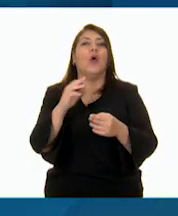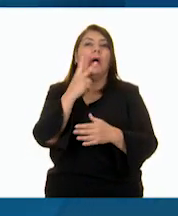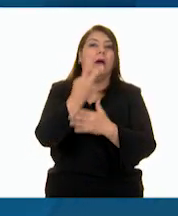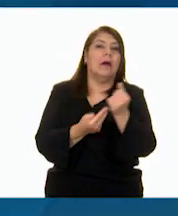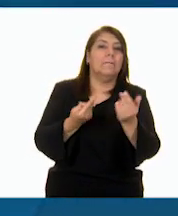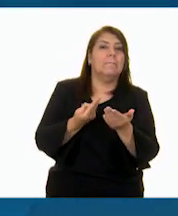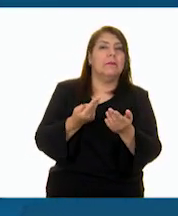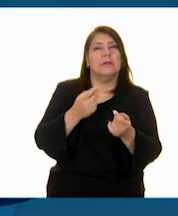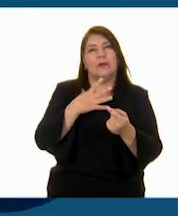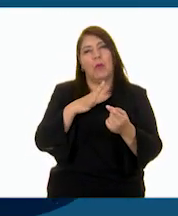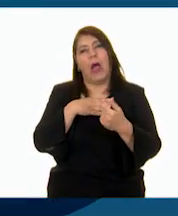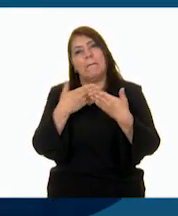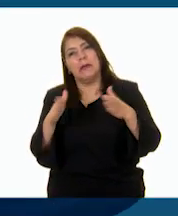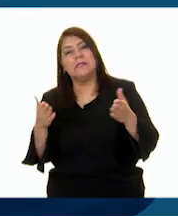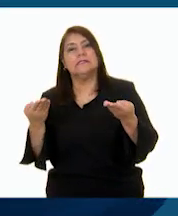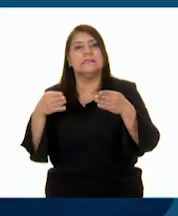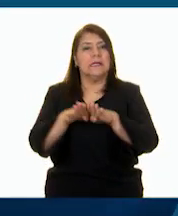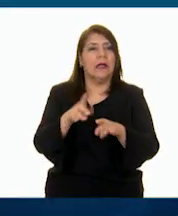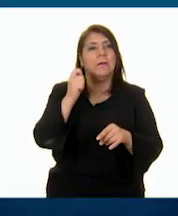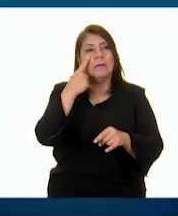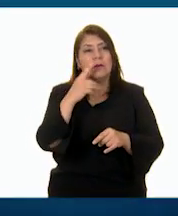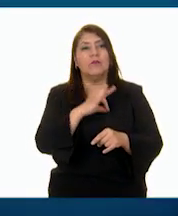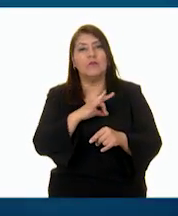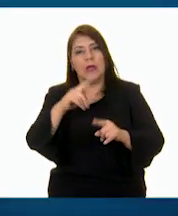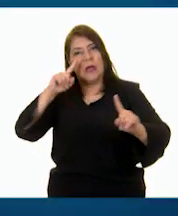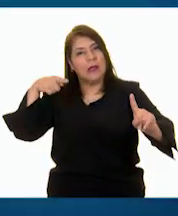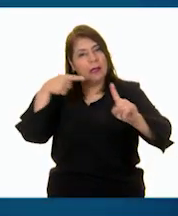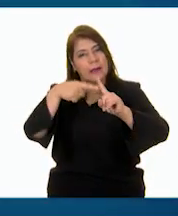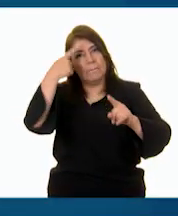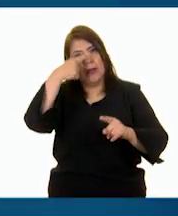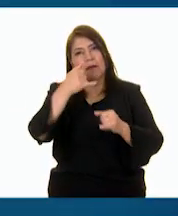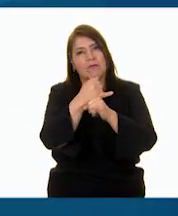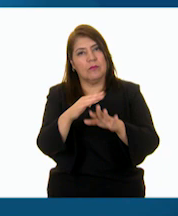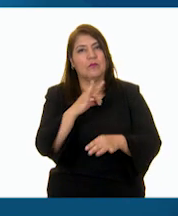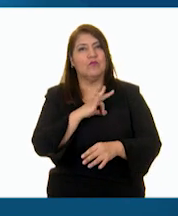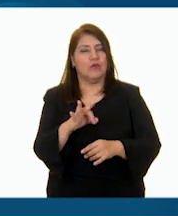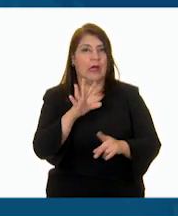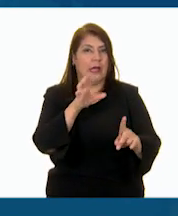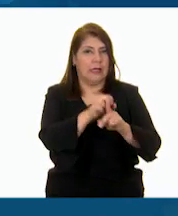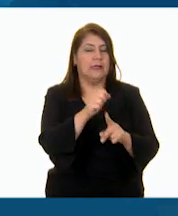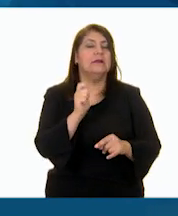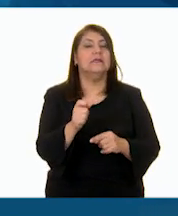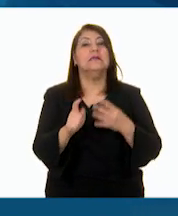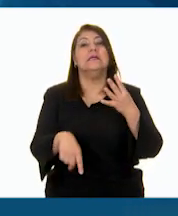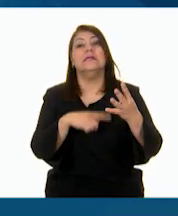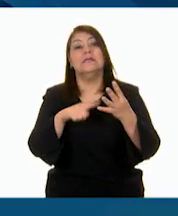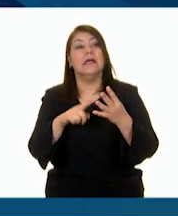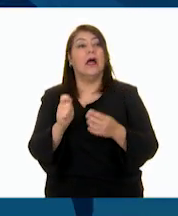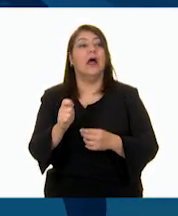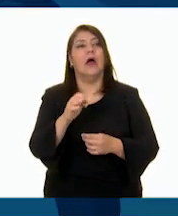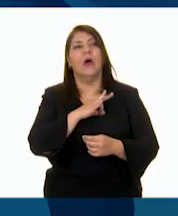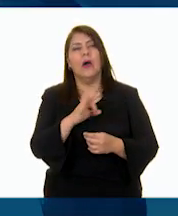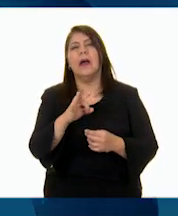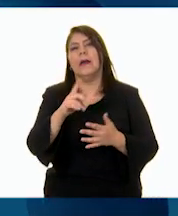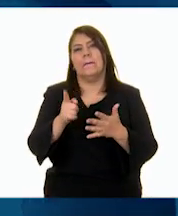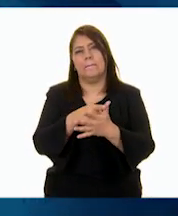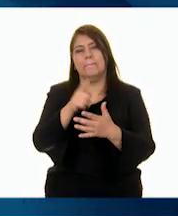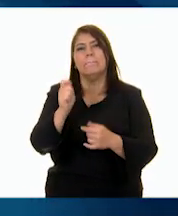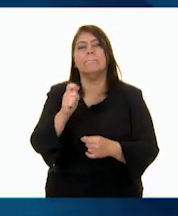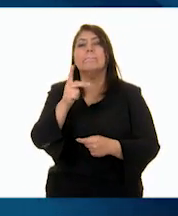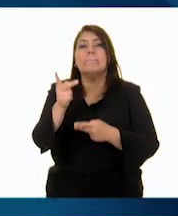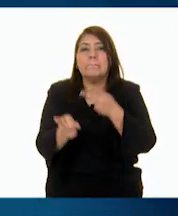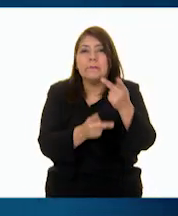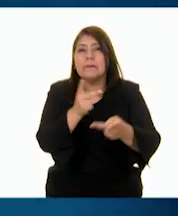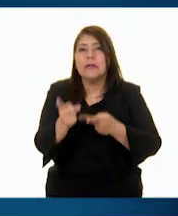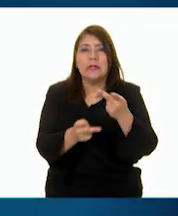son las adecuadas para el tipo de información que se desea obtener? Y el último punto sería, ¿las preguntas cerradas tienen opciones